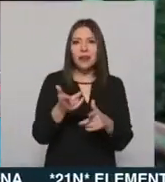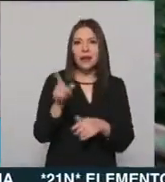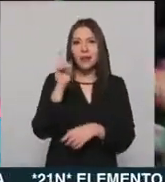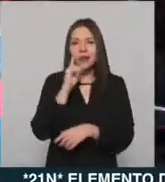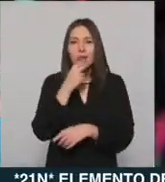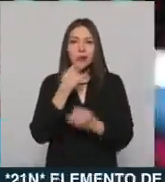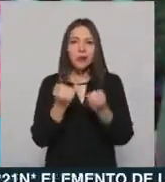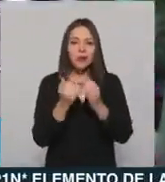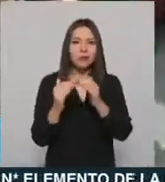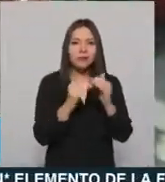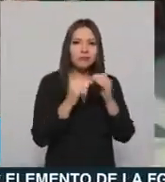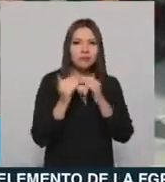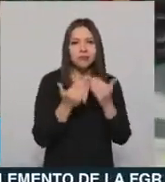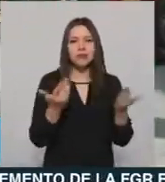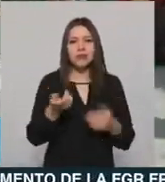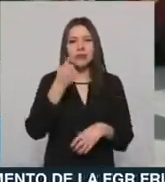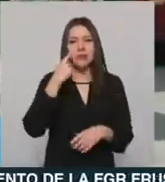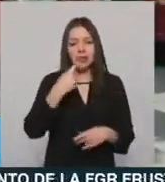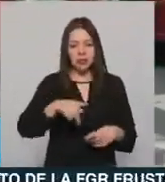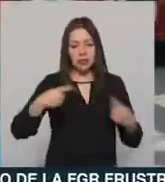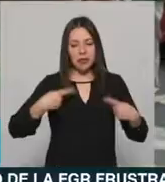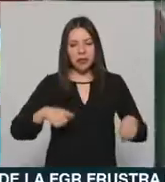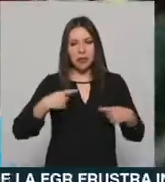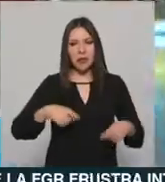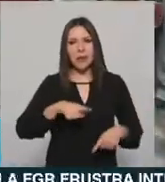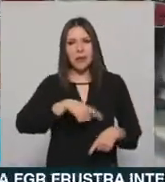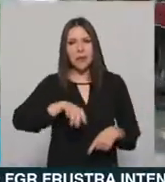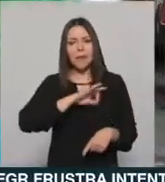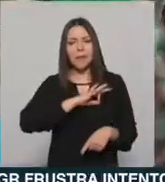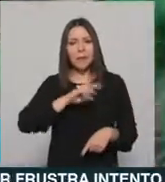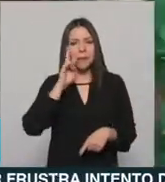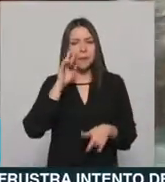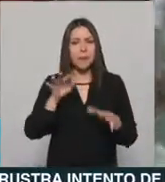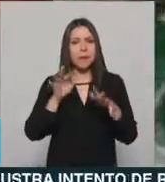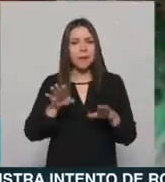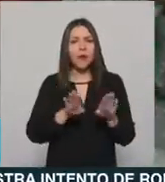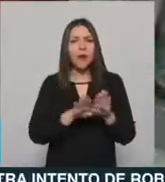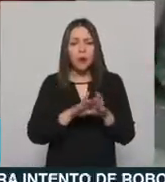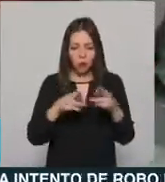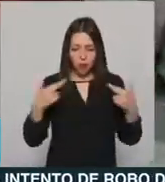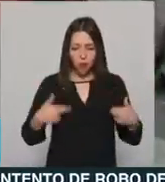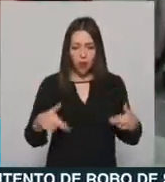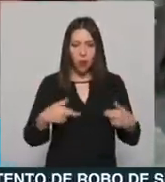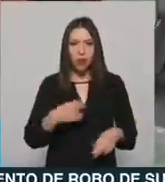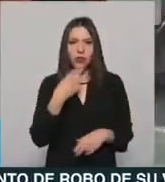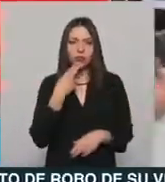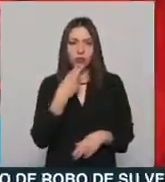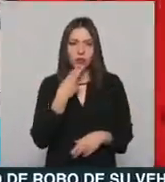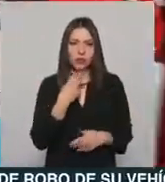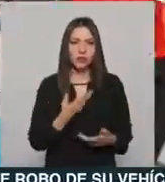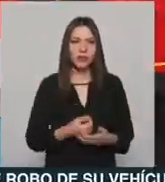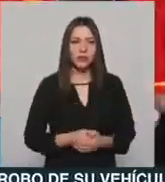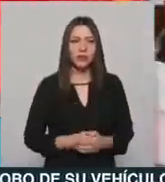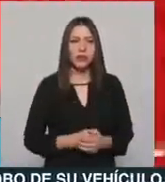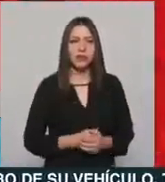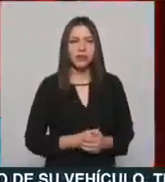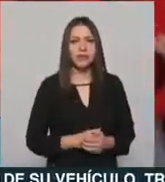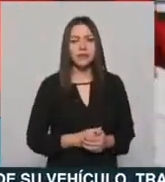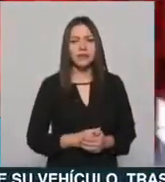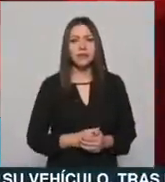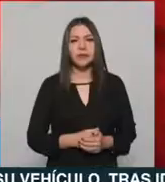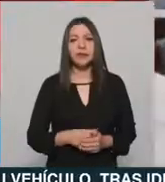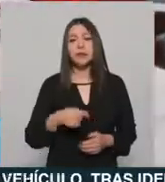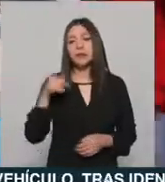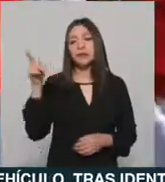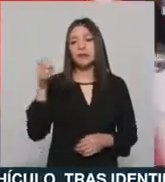propia vida interna de la persona, que se refleja y se expresa en nuestra manera de vestir. Pero de acuerdo a la Declaración Universal